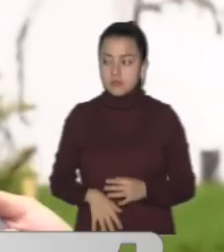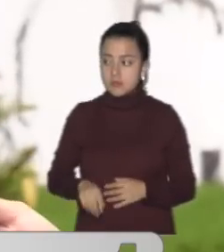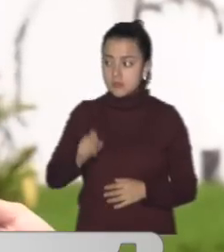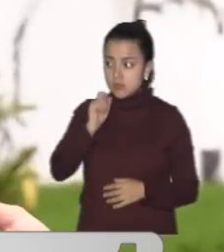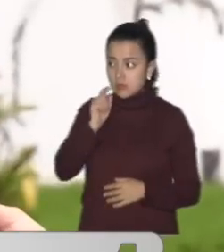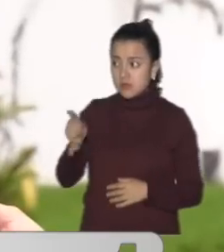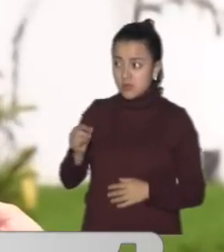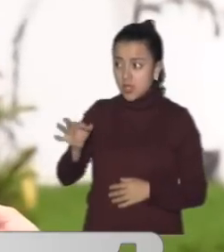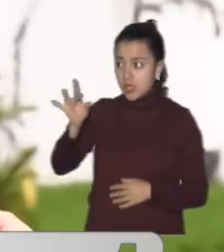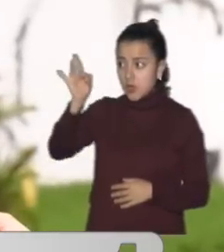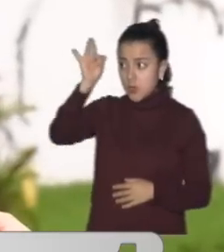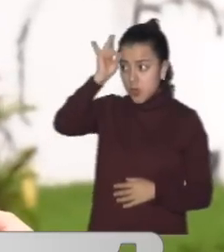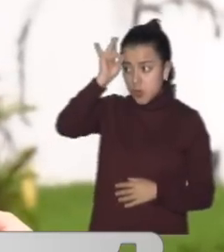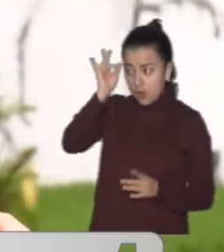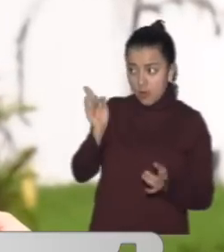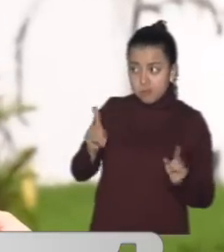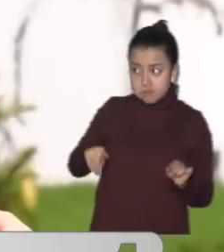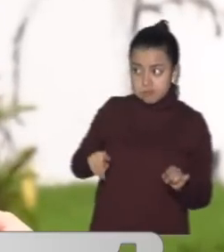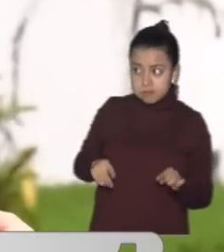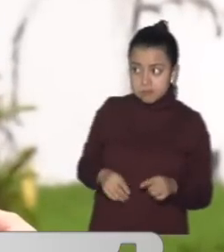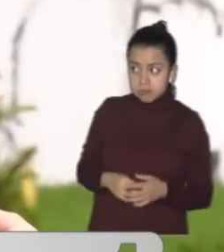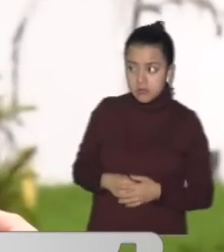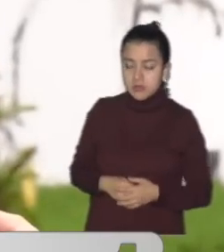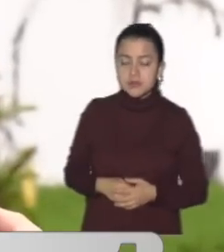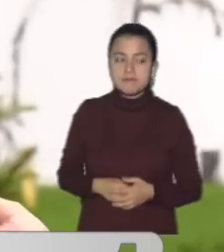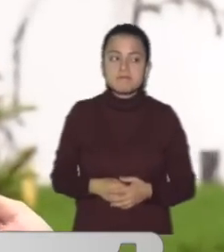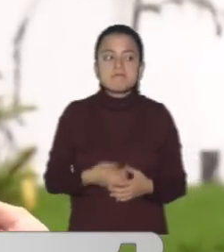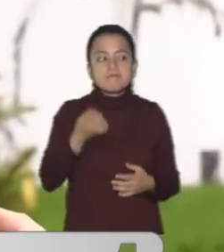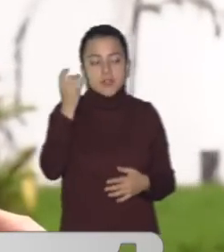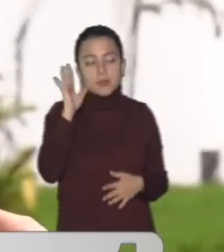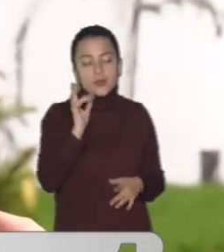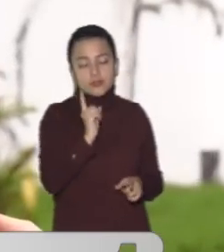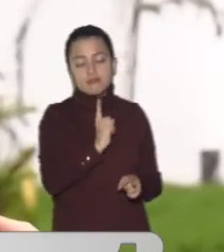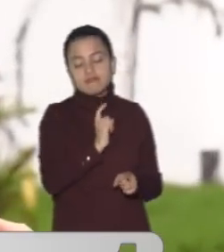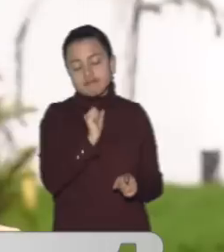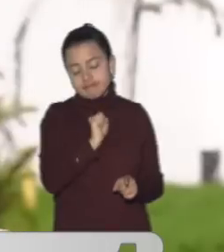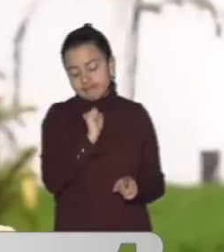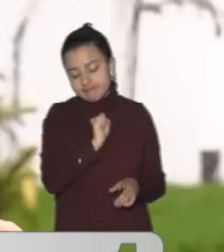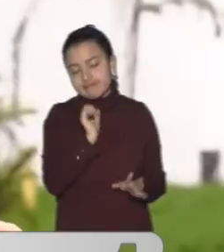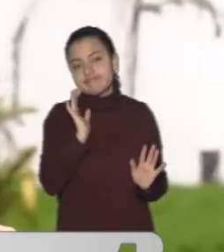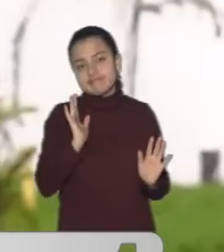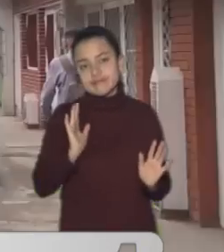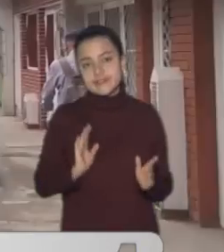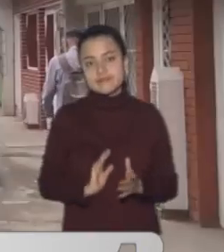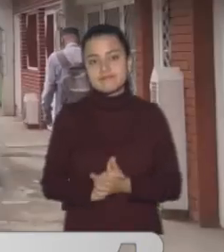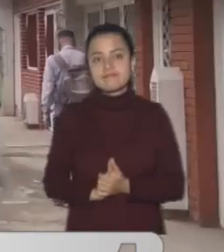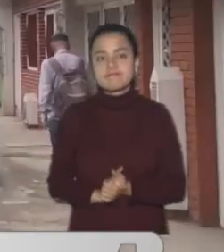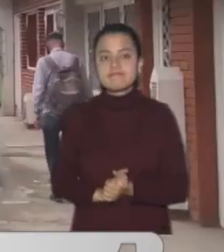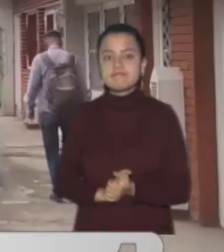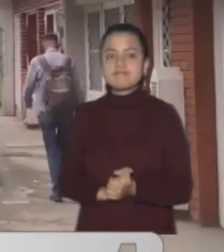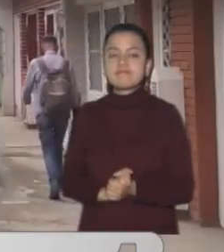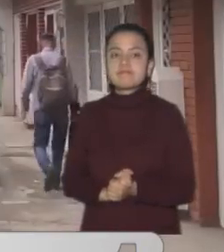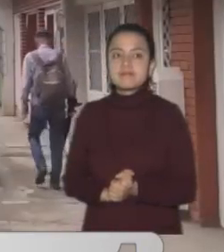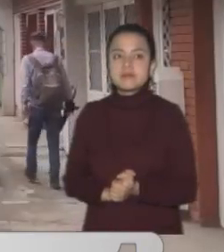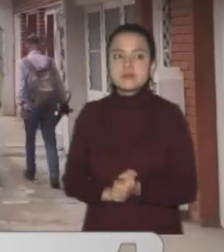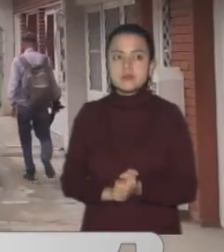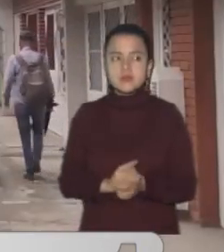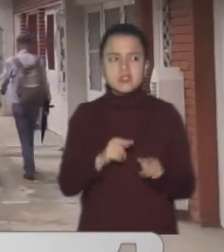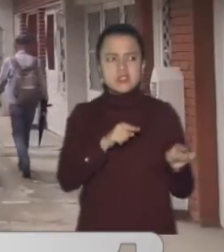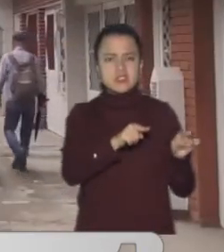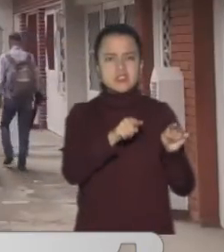drogadicción? Desconocemos, lo más probable es que sí presente alguna situación de estas. Conocidos de las víctimas